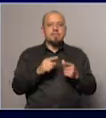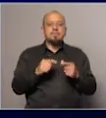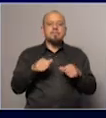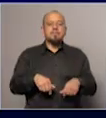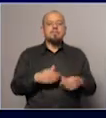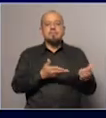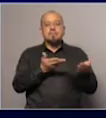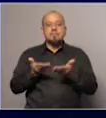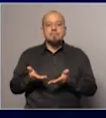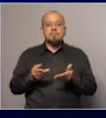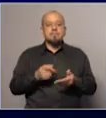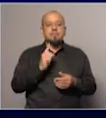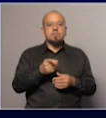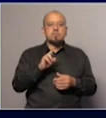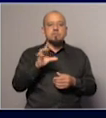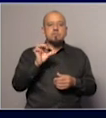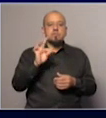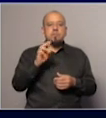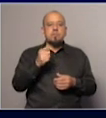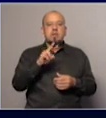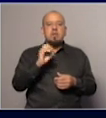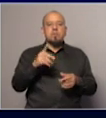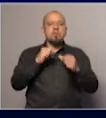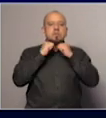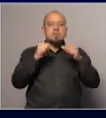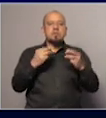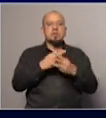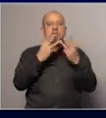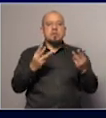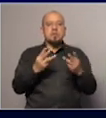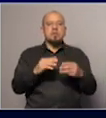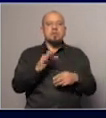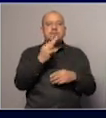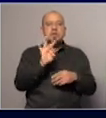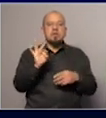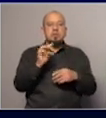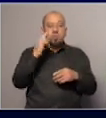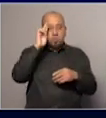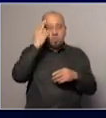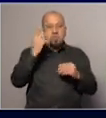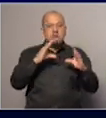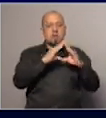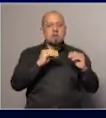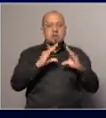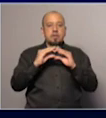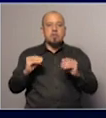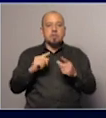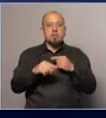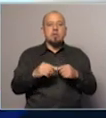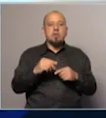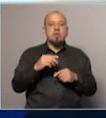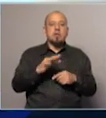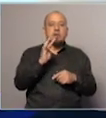recibimos hoy a gustavo gonzález secretario general de la federación uruguaya de cooperativas de vivienda por ayuda mutua fucvam gustavo